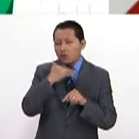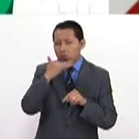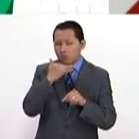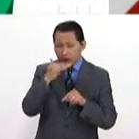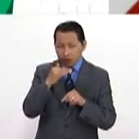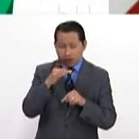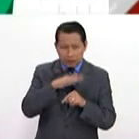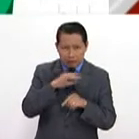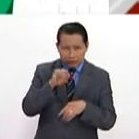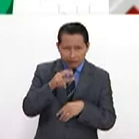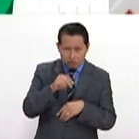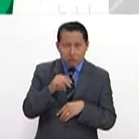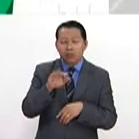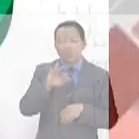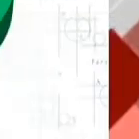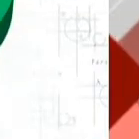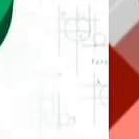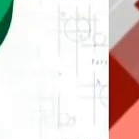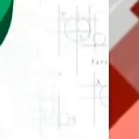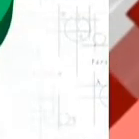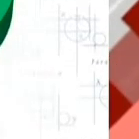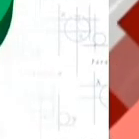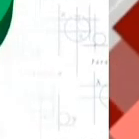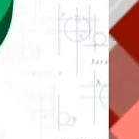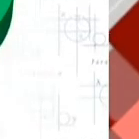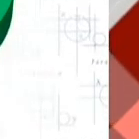Sí existe, 57%.